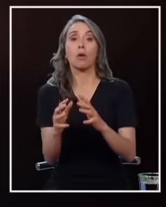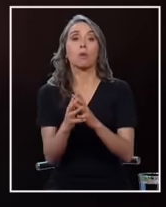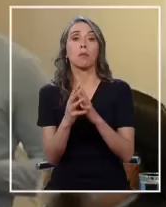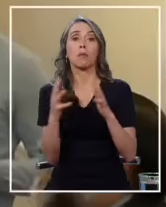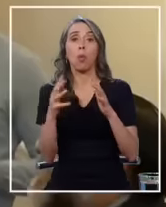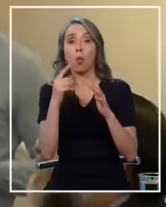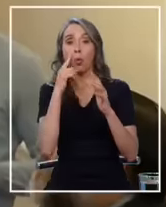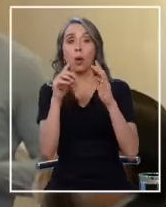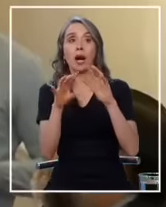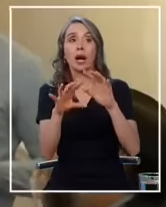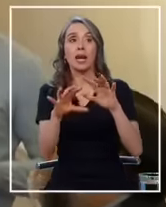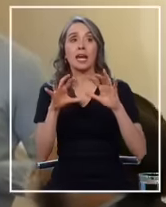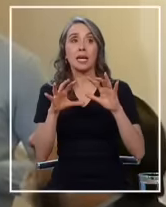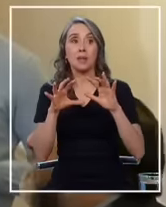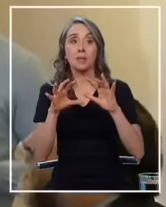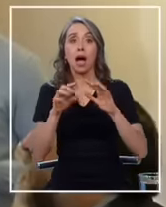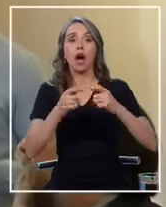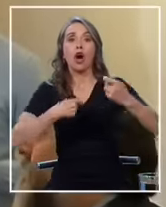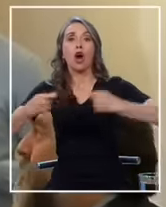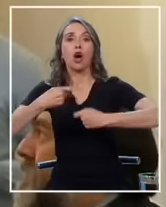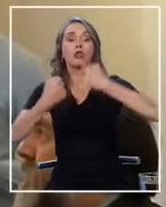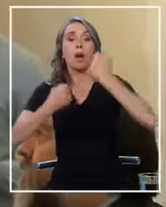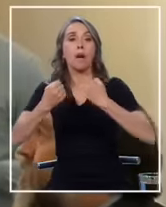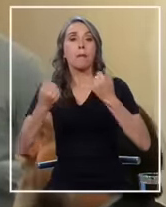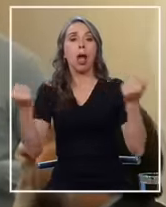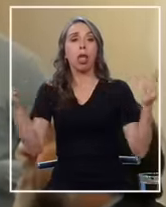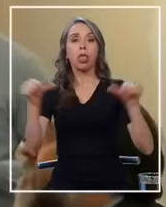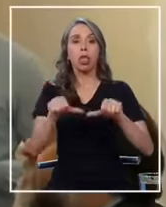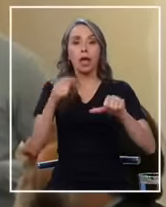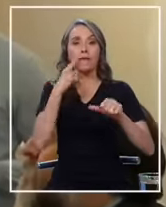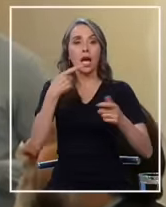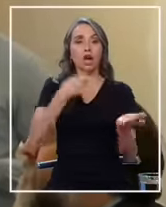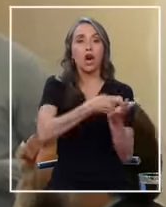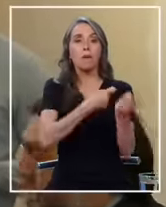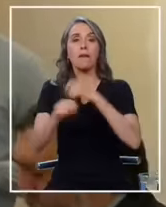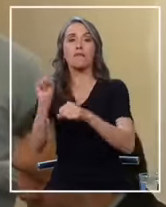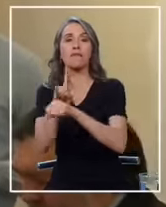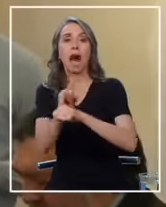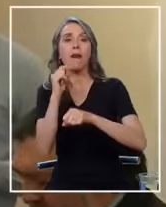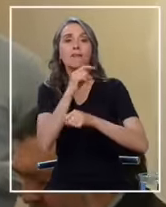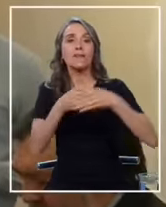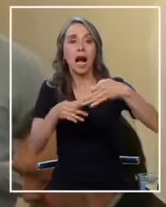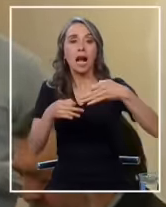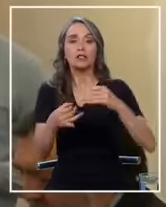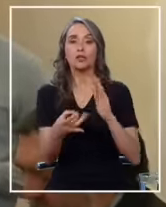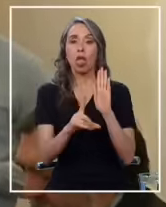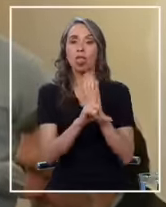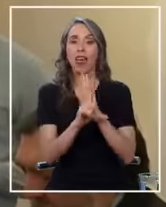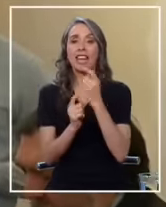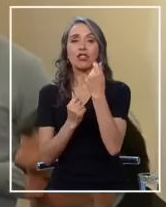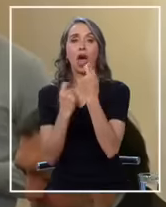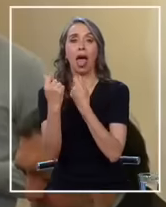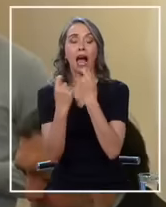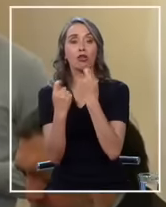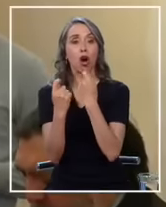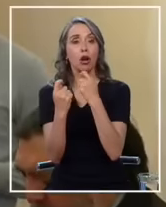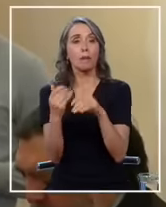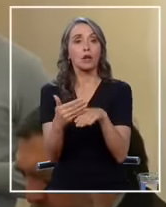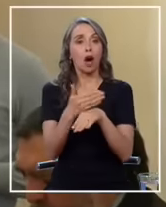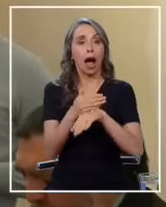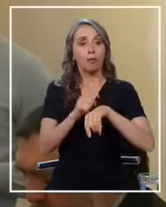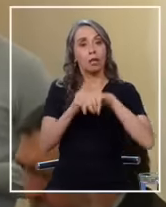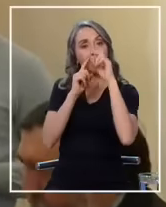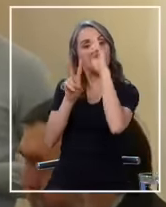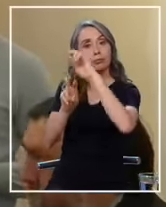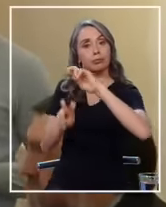significativos para la sanidad de los mercados. Yo creo que es muy importante que en el caso de los delitos económicos se indaguen